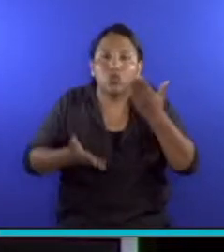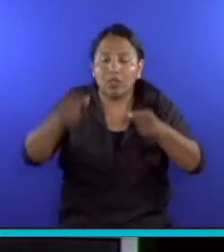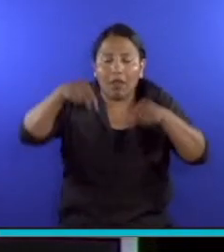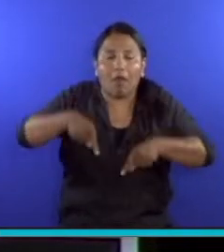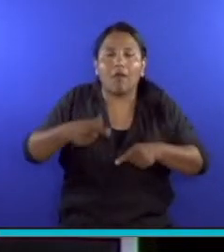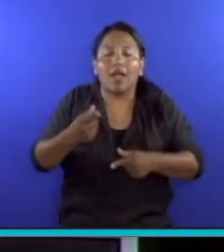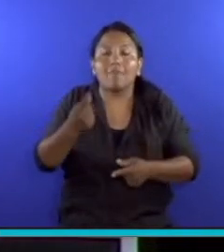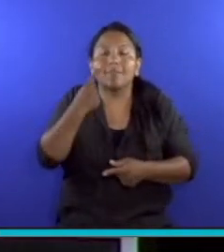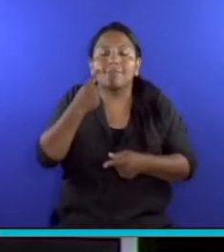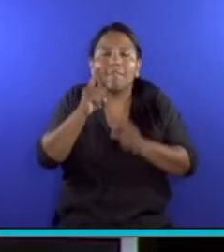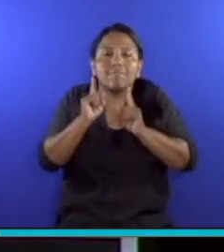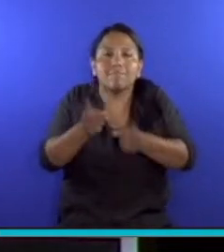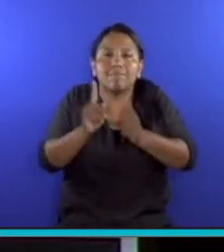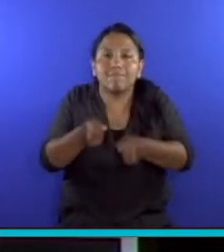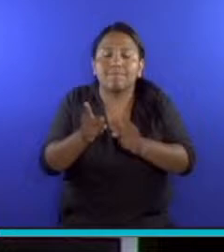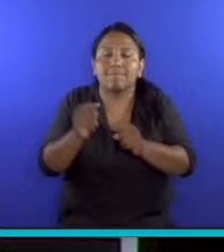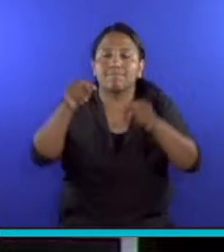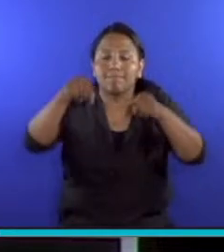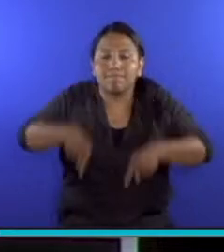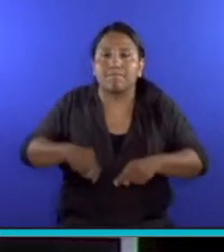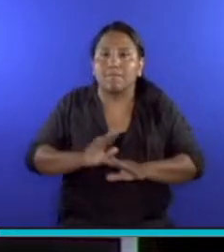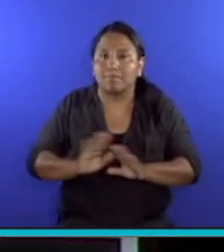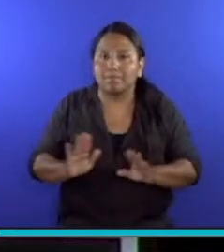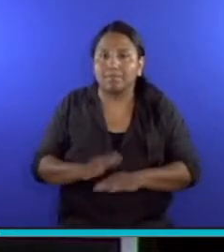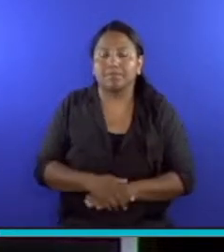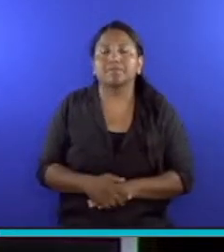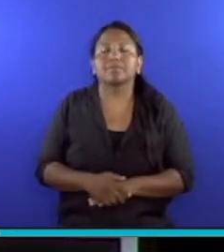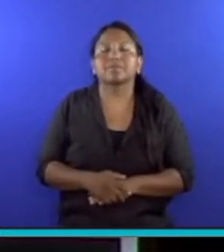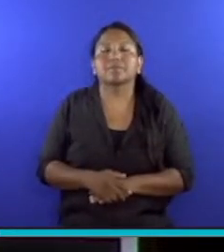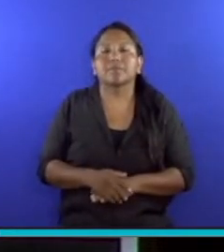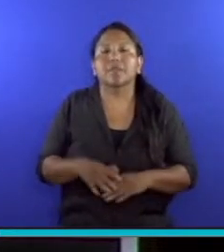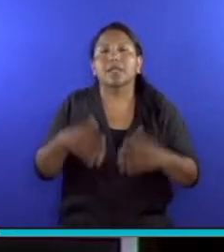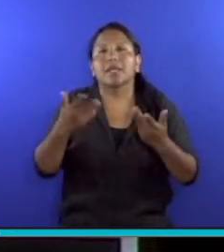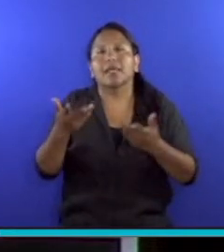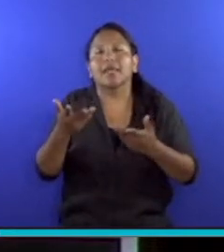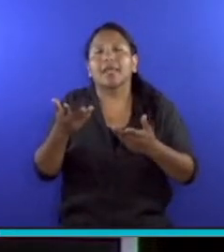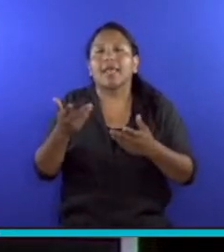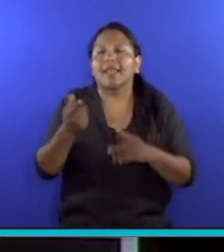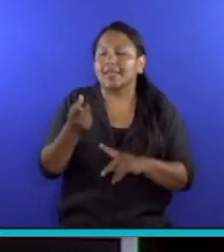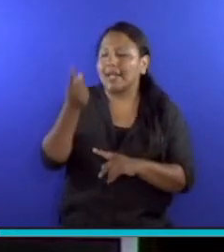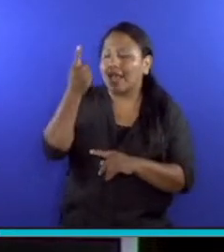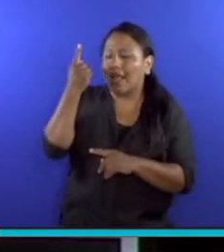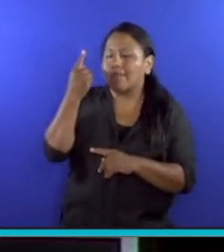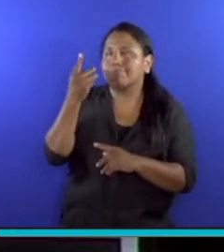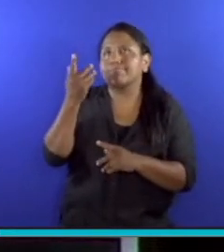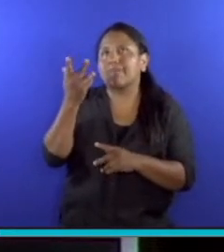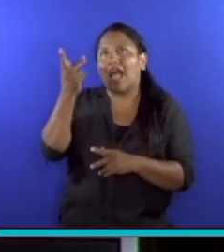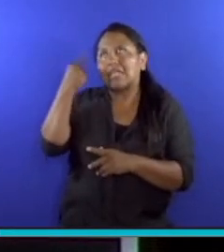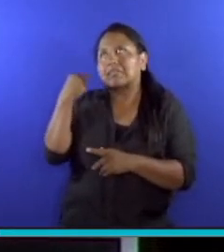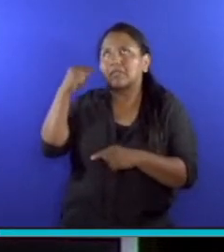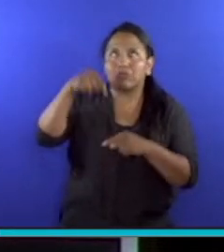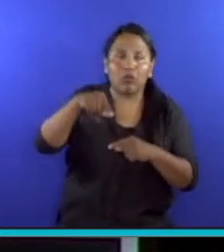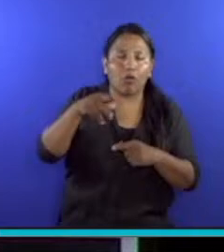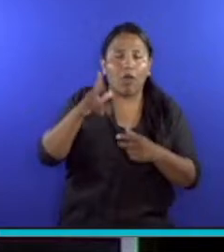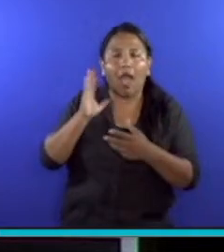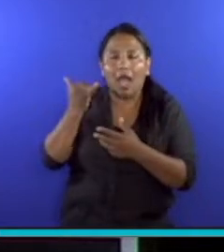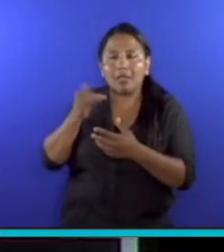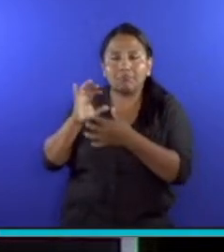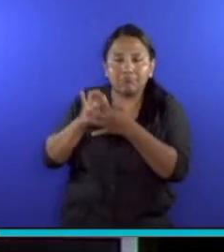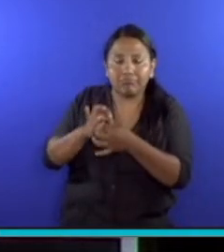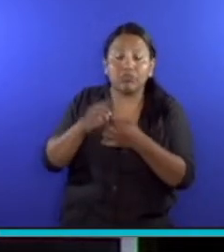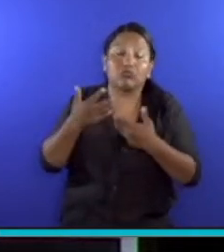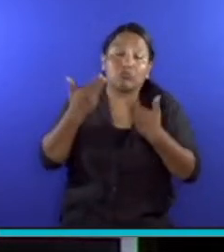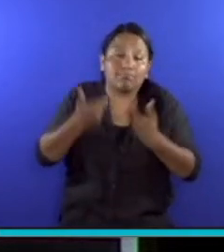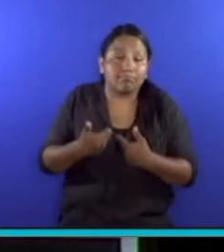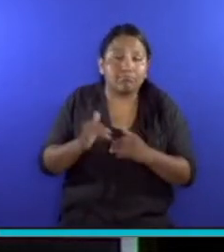nunca. Hay un diálogo permanente entre el ayer y el hoy. A mí, que soy más joven, que soy parte